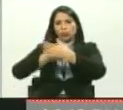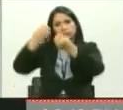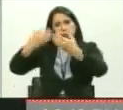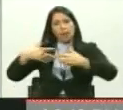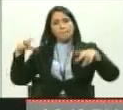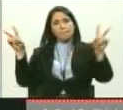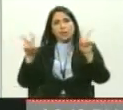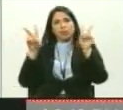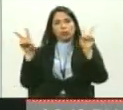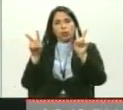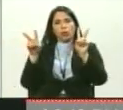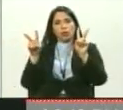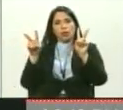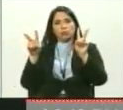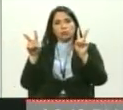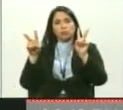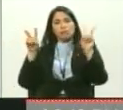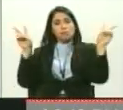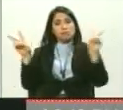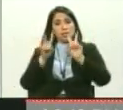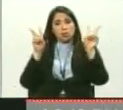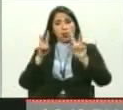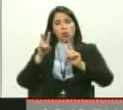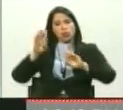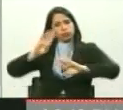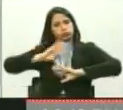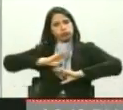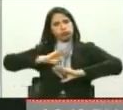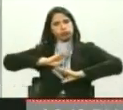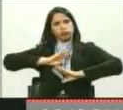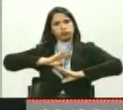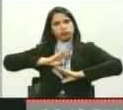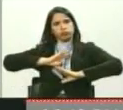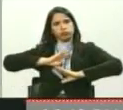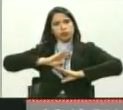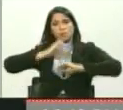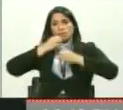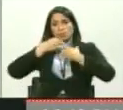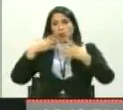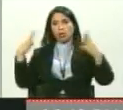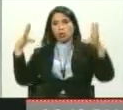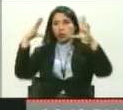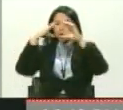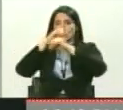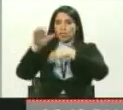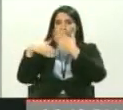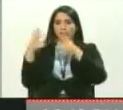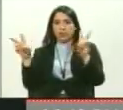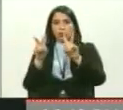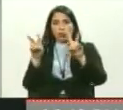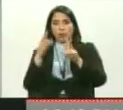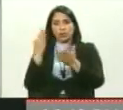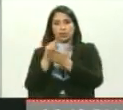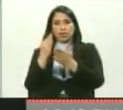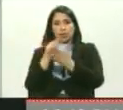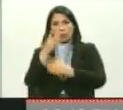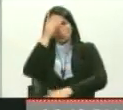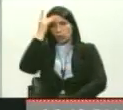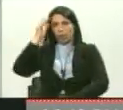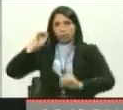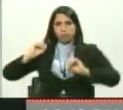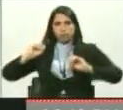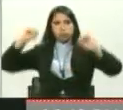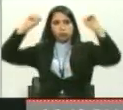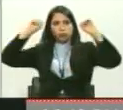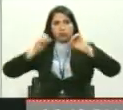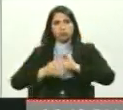victoria. La victoria nos pertenece. Buenas noches, pues, hasta la victoria siempre, Diosdado. Venceremos, hermano